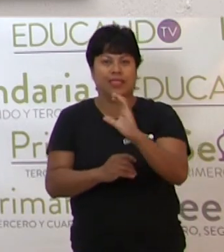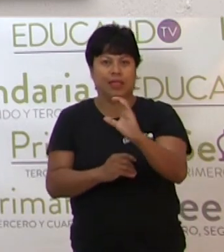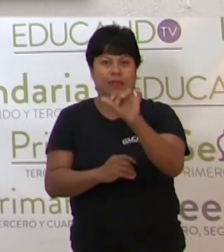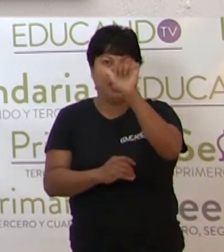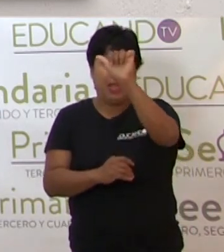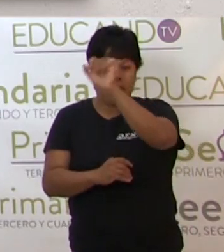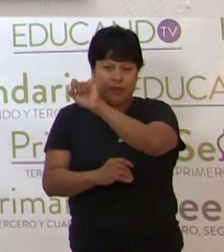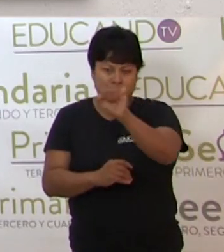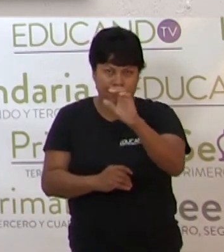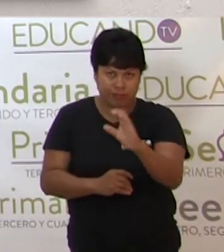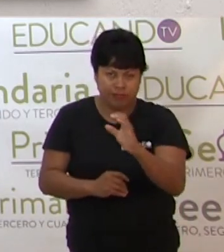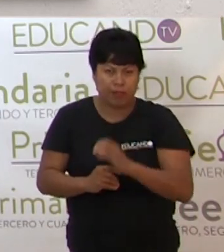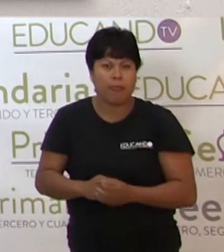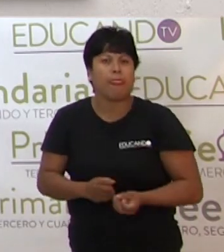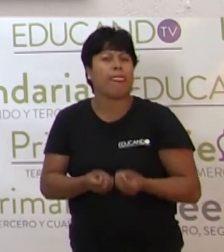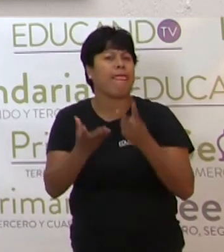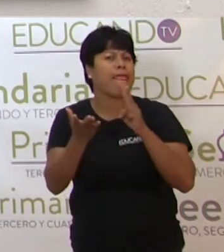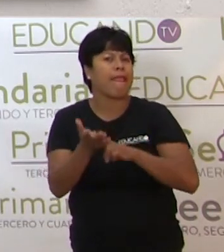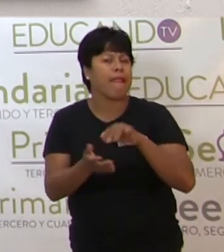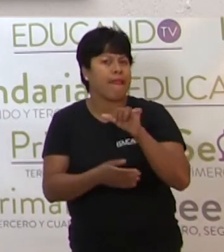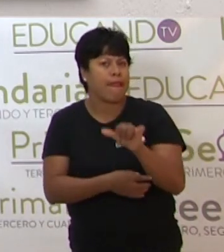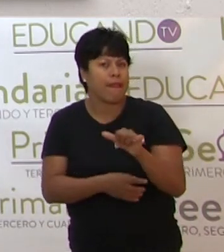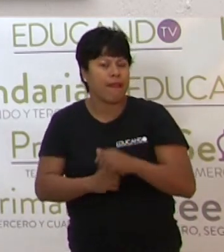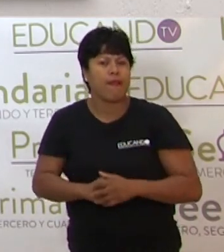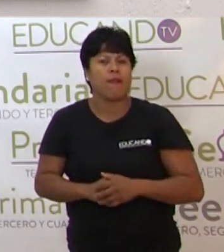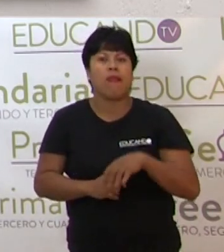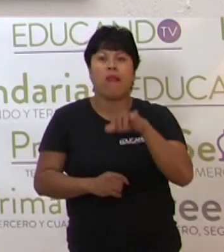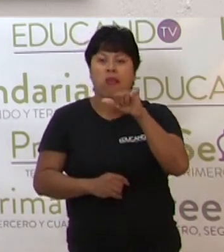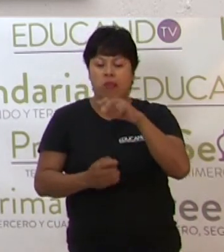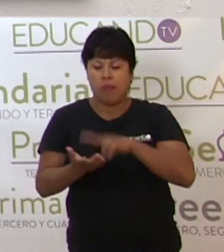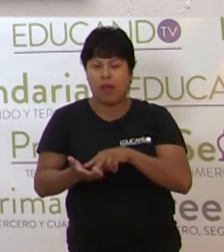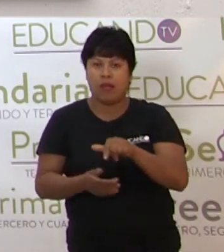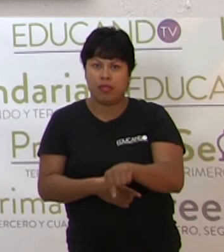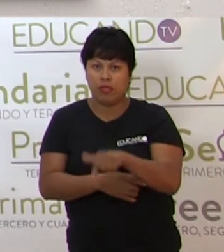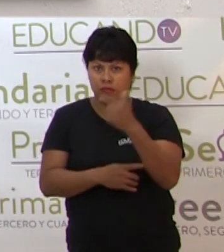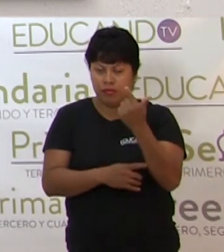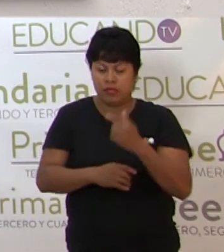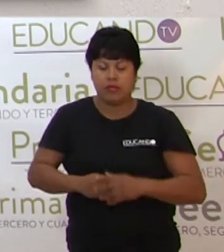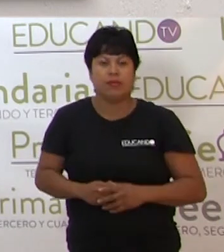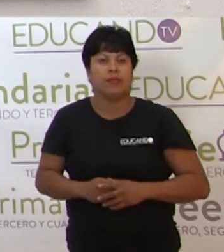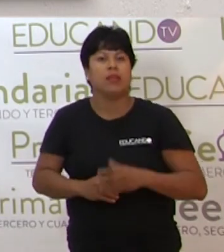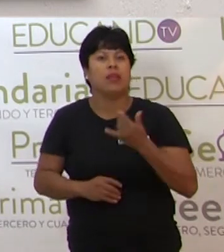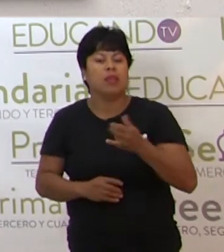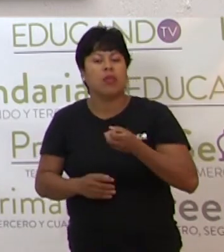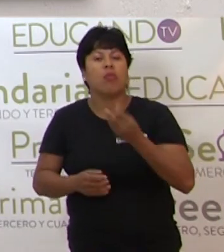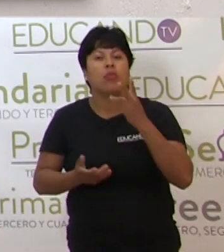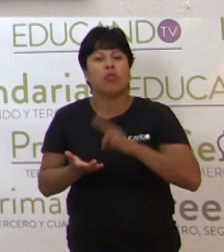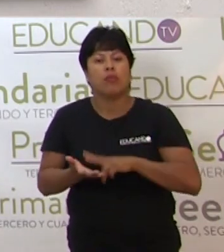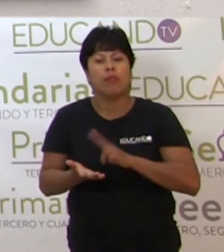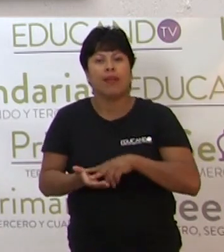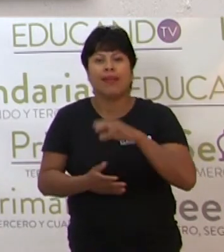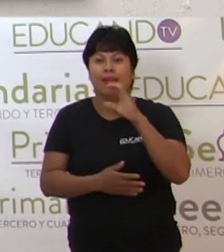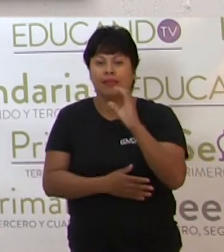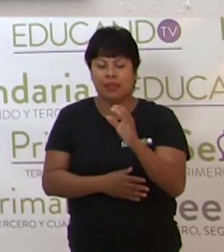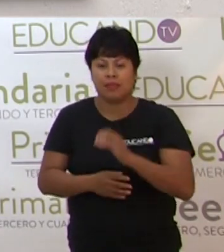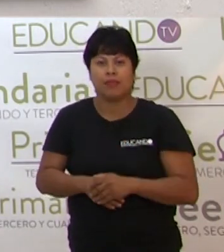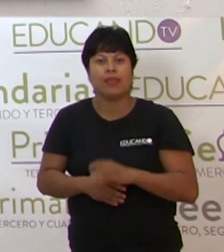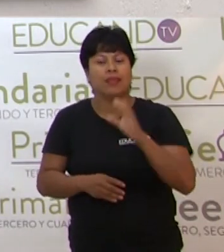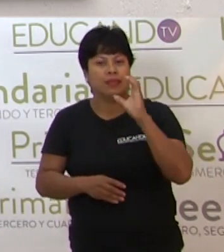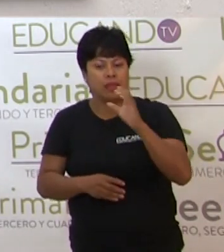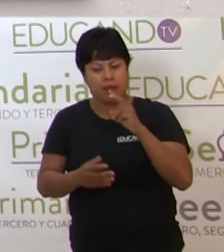C. ¿Sí? ¿Cuánto vale A? A vale 12. ¿Y cuánto vale C? C